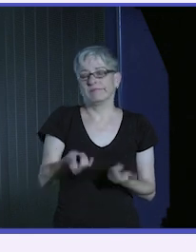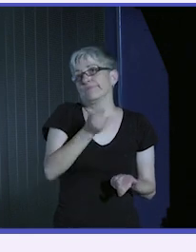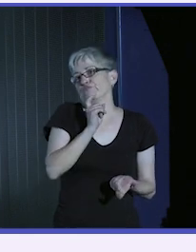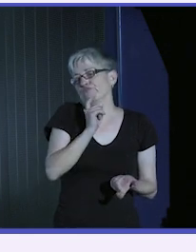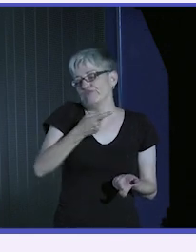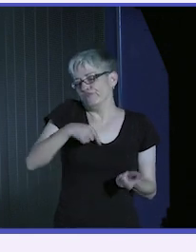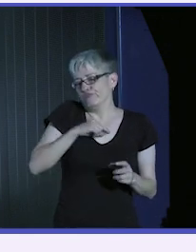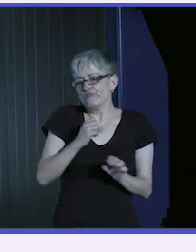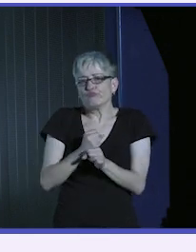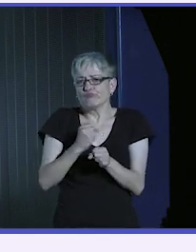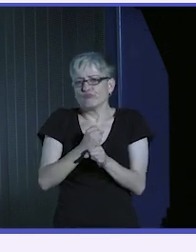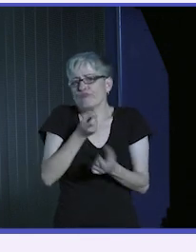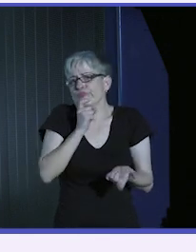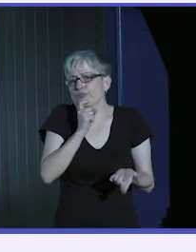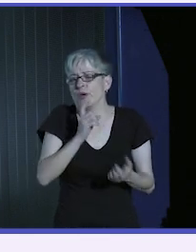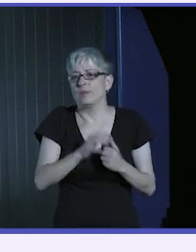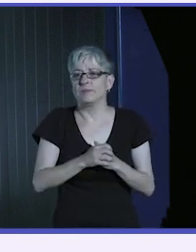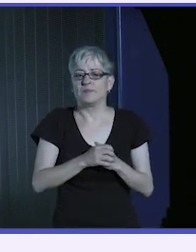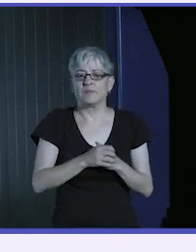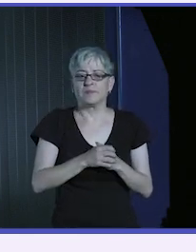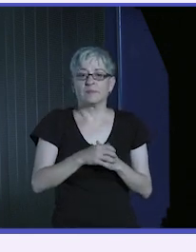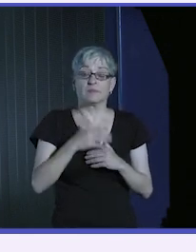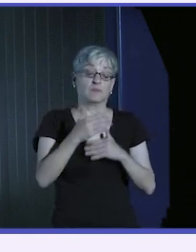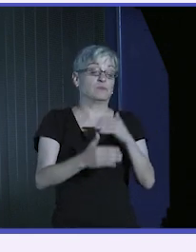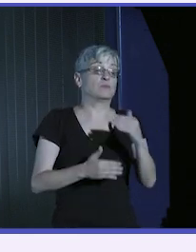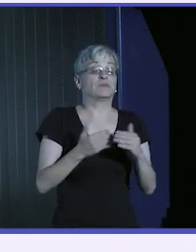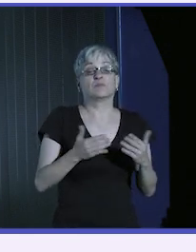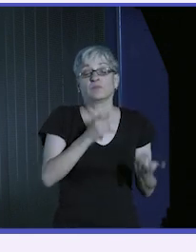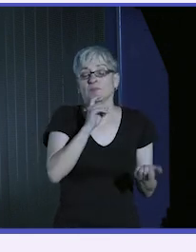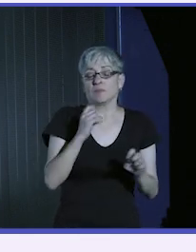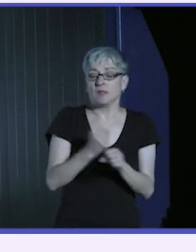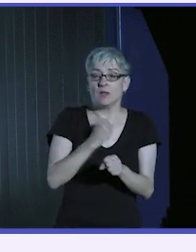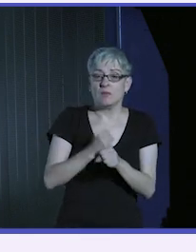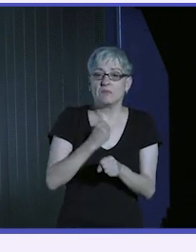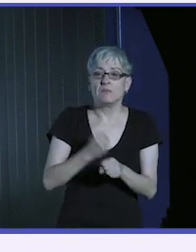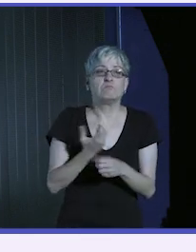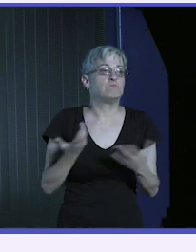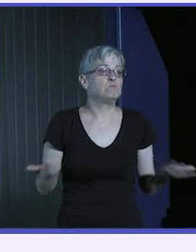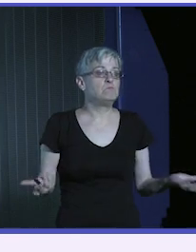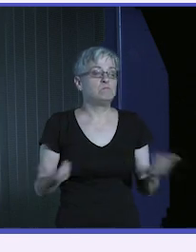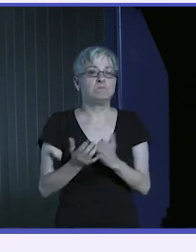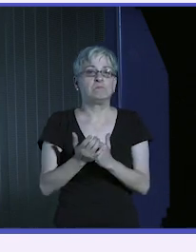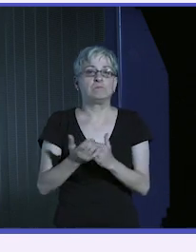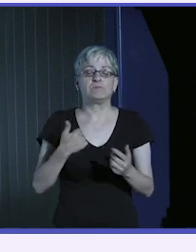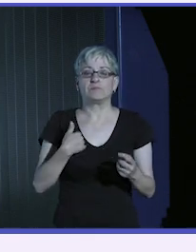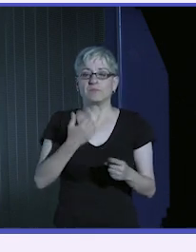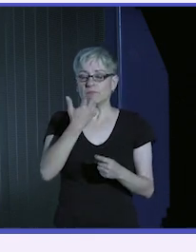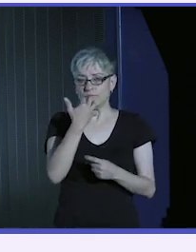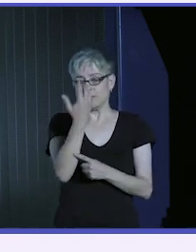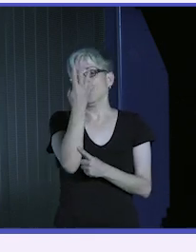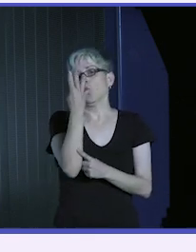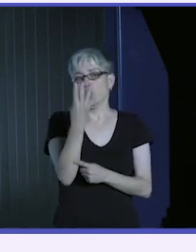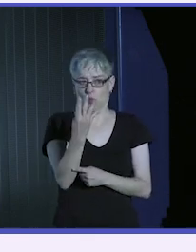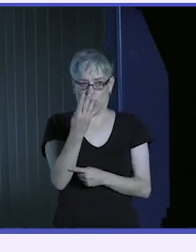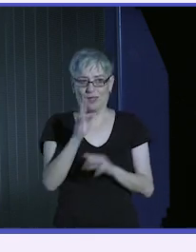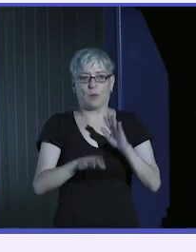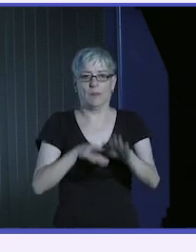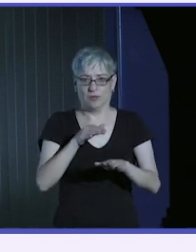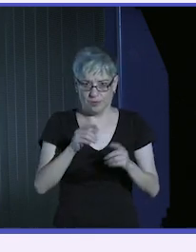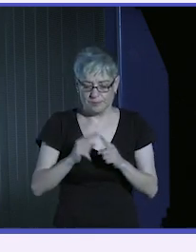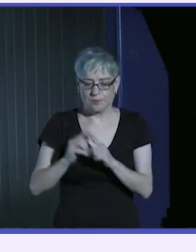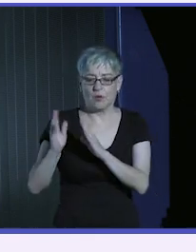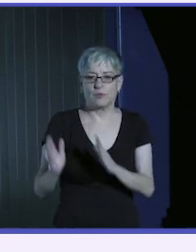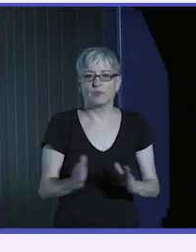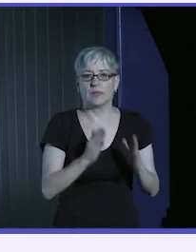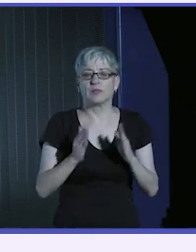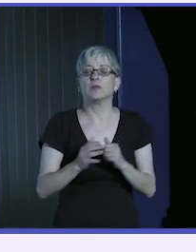trabajamos con todo esto? Pues también el proceso de trabajo, un workflow normal, sería estos cuatro pasos que os contaré. Primero de todo,